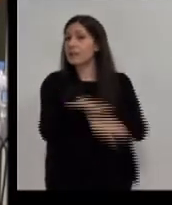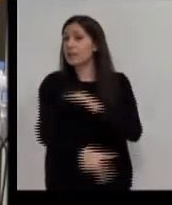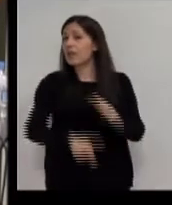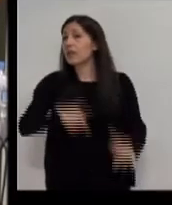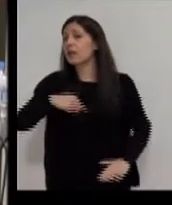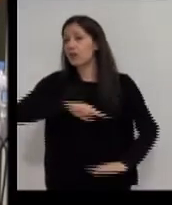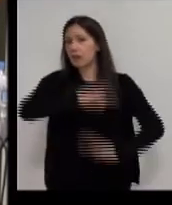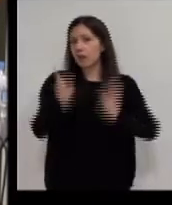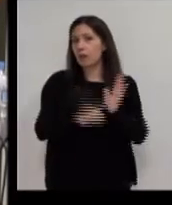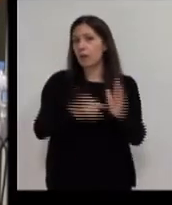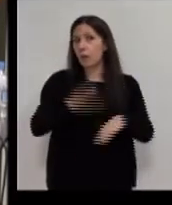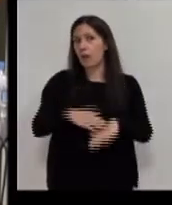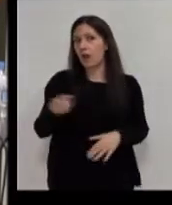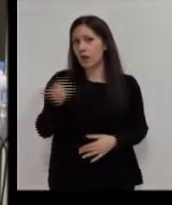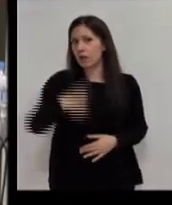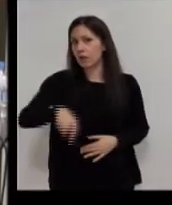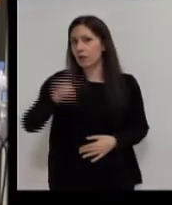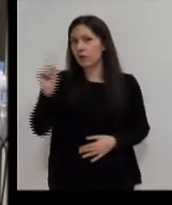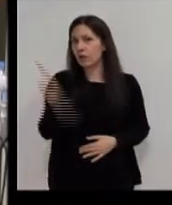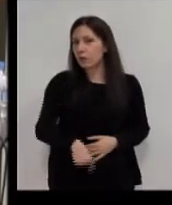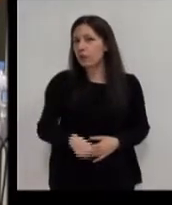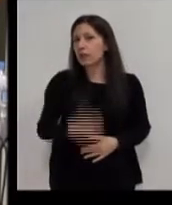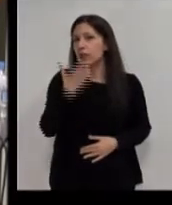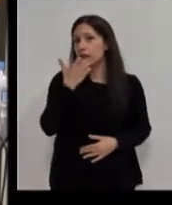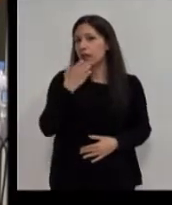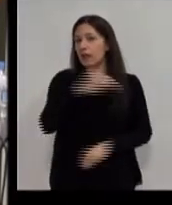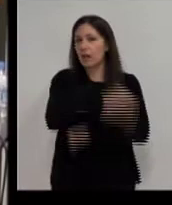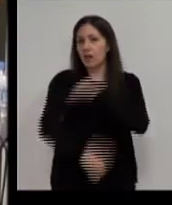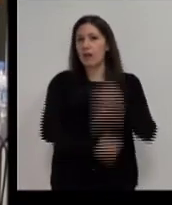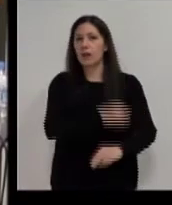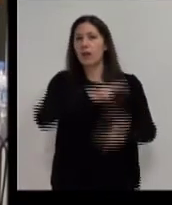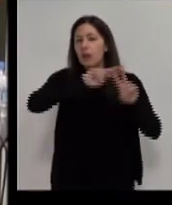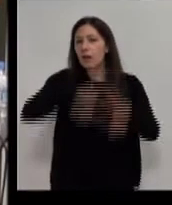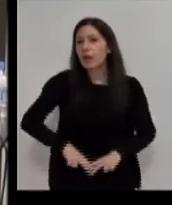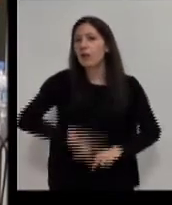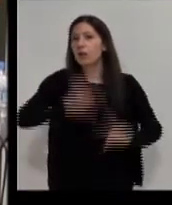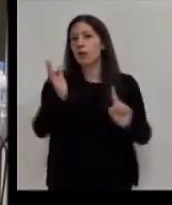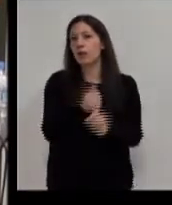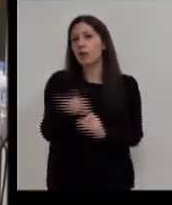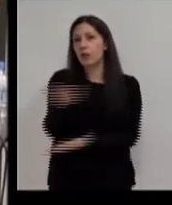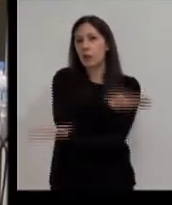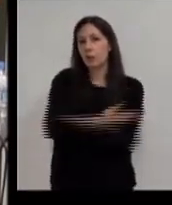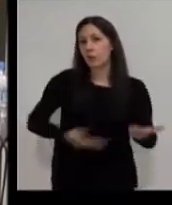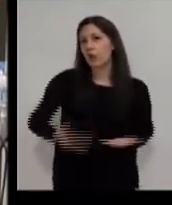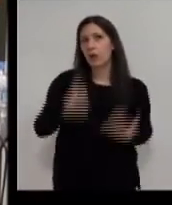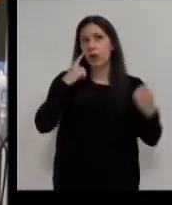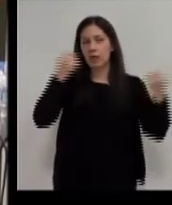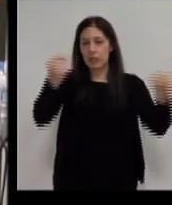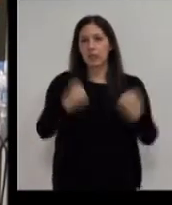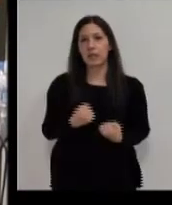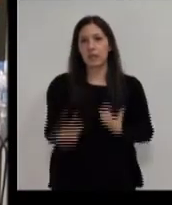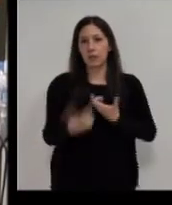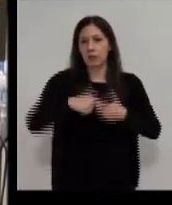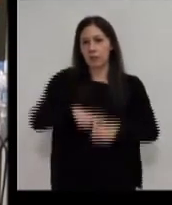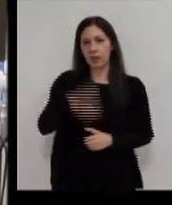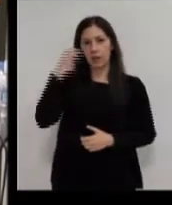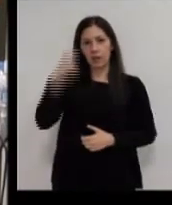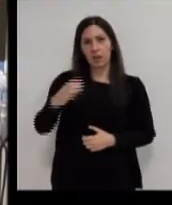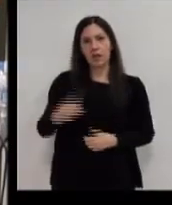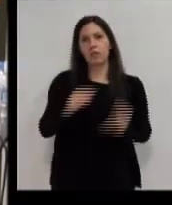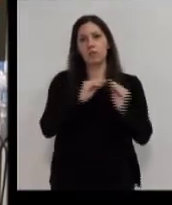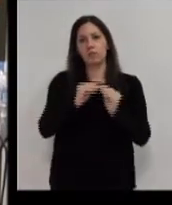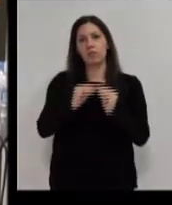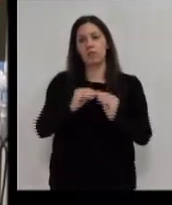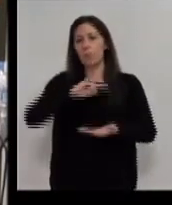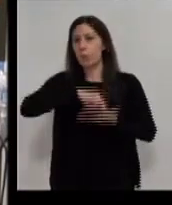partimos del análisis de la accesibilidad integral para todas las personas, cuando hacemos un diagnóstico, por supuesto, en colaboración con todas las